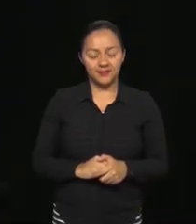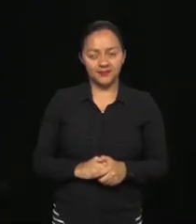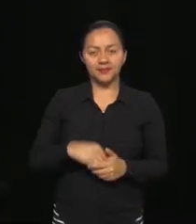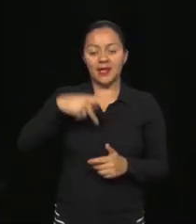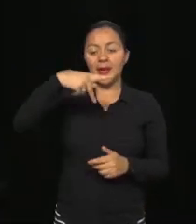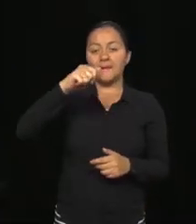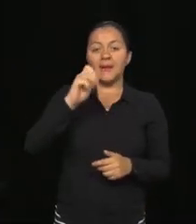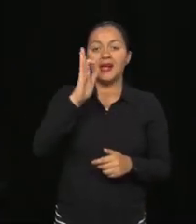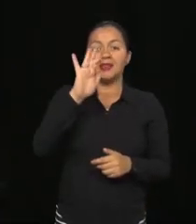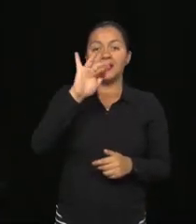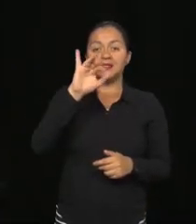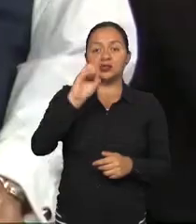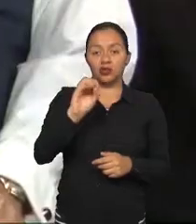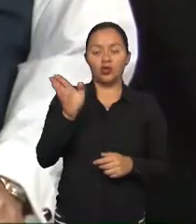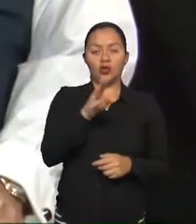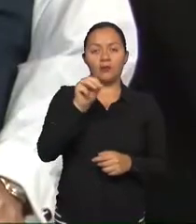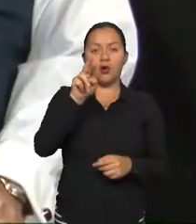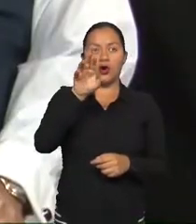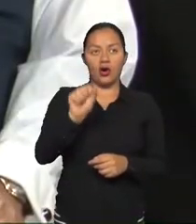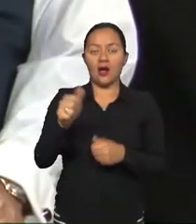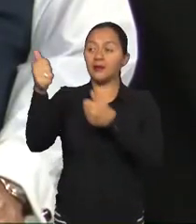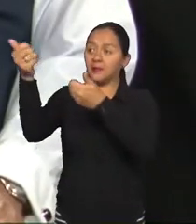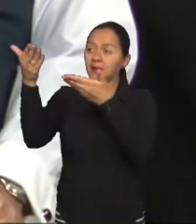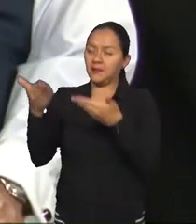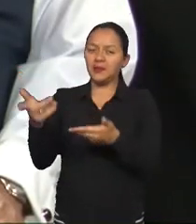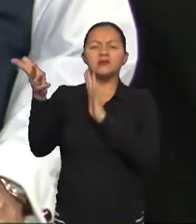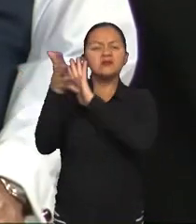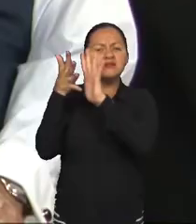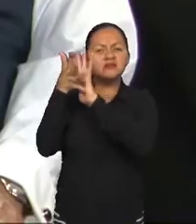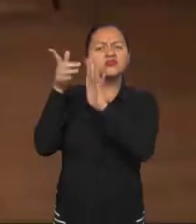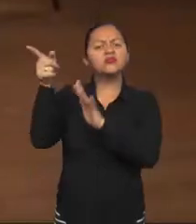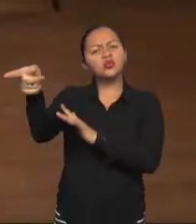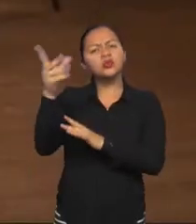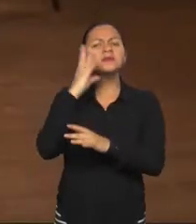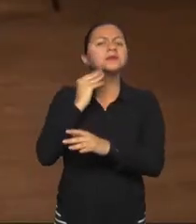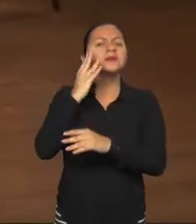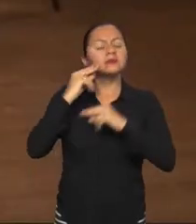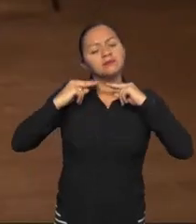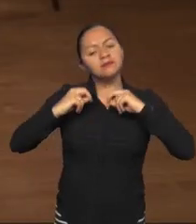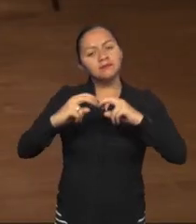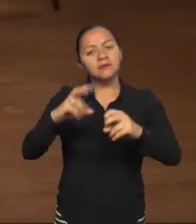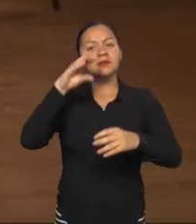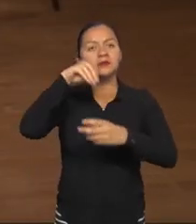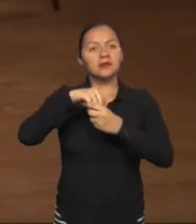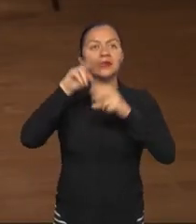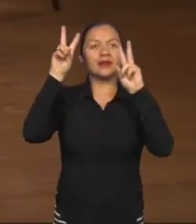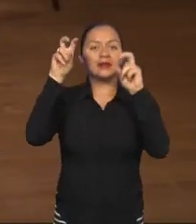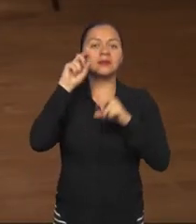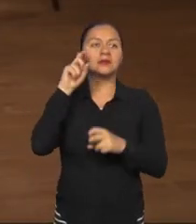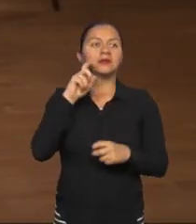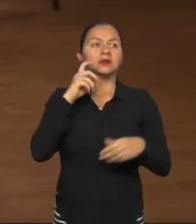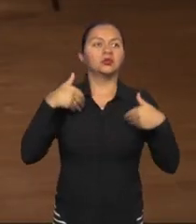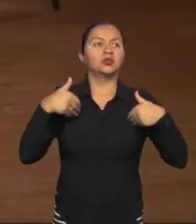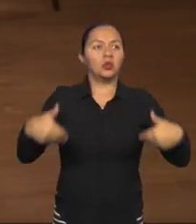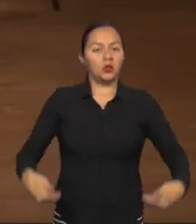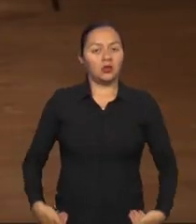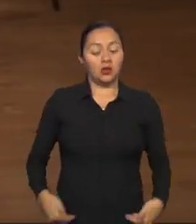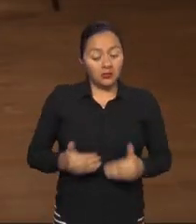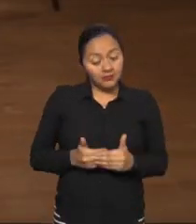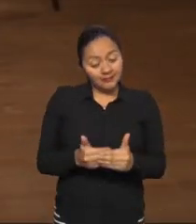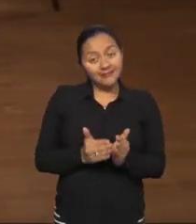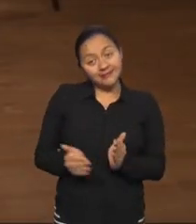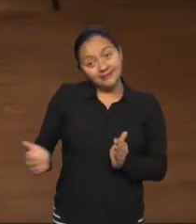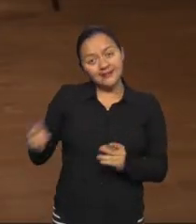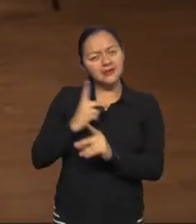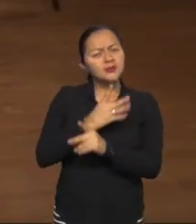Patricio Mora, bienvenido a Construyendo Igualdad para comentarnos un poquito sobre su experiencia investigativa en el ámbito de los derechos sexuales y reproductivos para personas